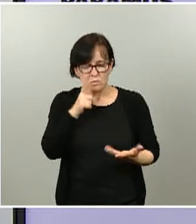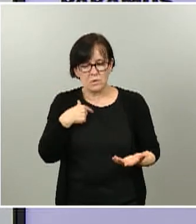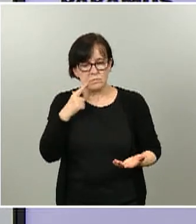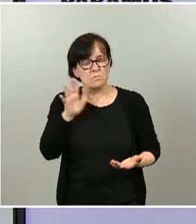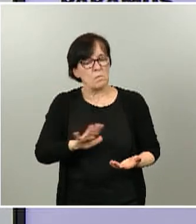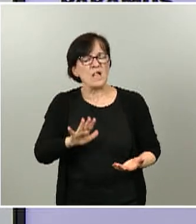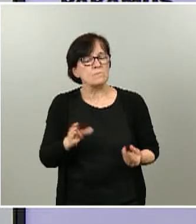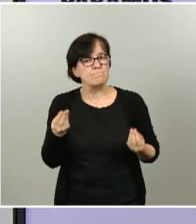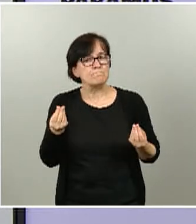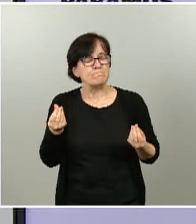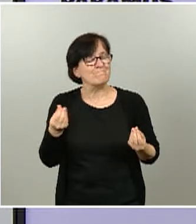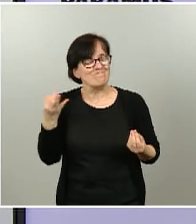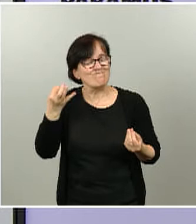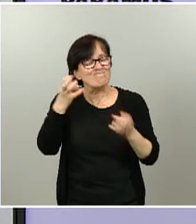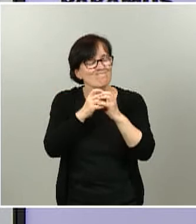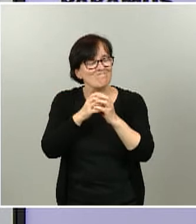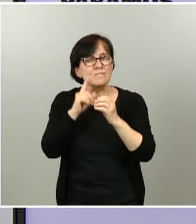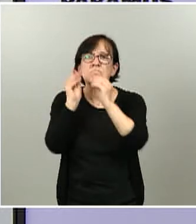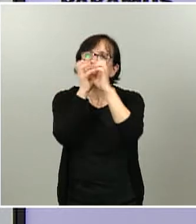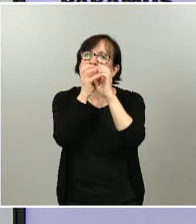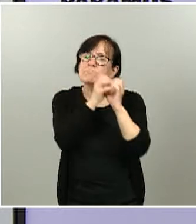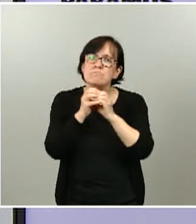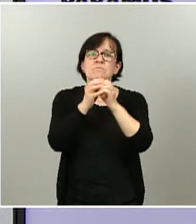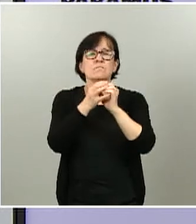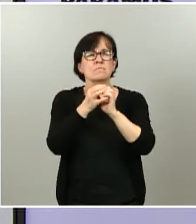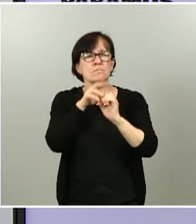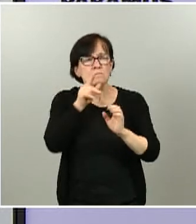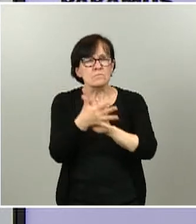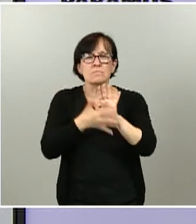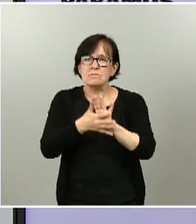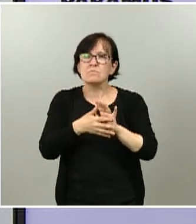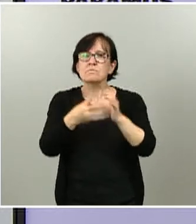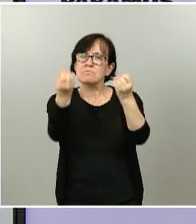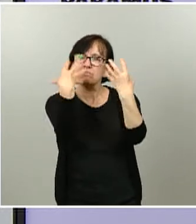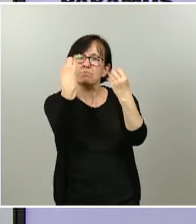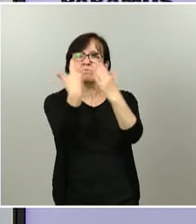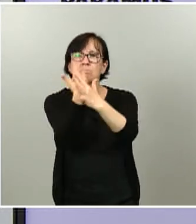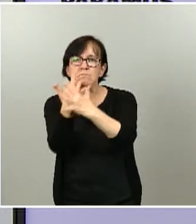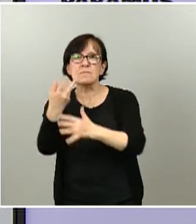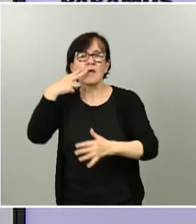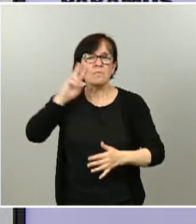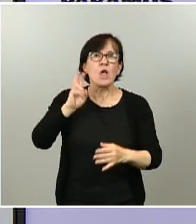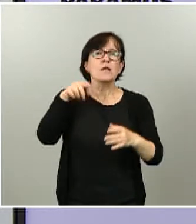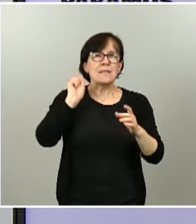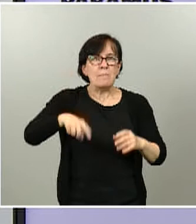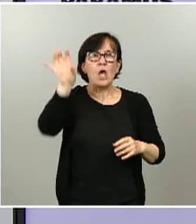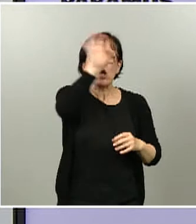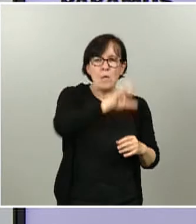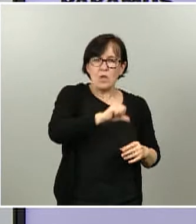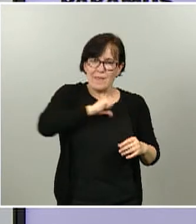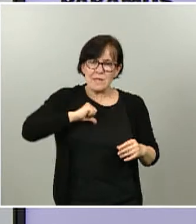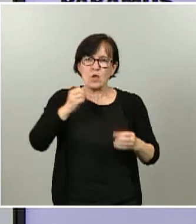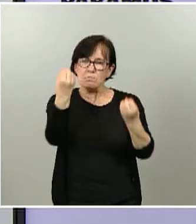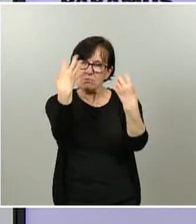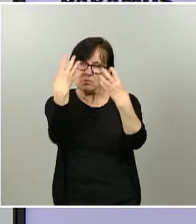paso. Lo hemos consensuado, lo hemos hablado, lo hemos escuchado a todos los expertos, hemos escuchado a las comunidades autónomas en este marco de cogobernanza y nos